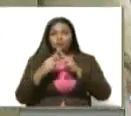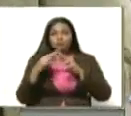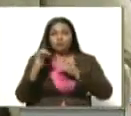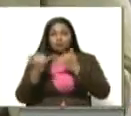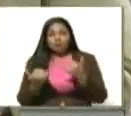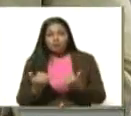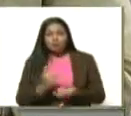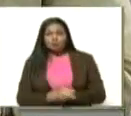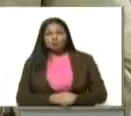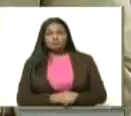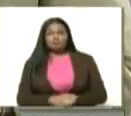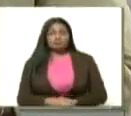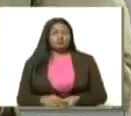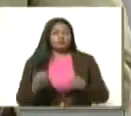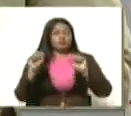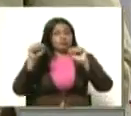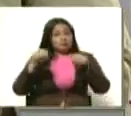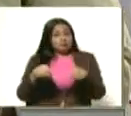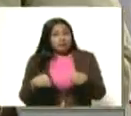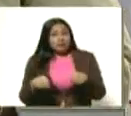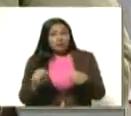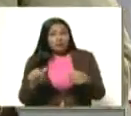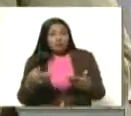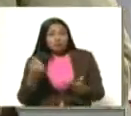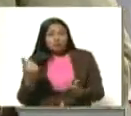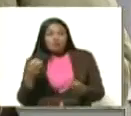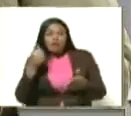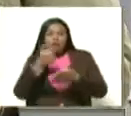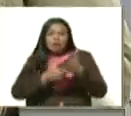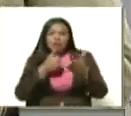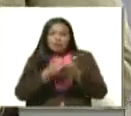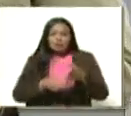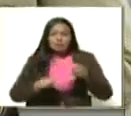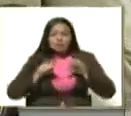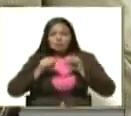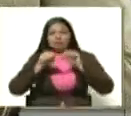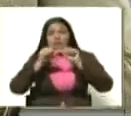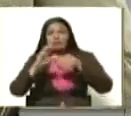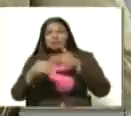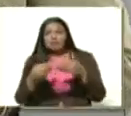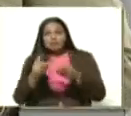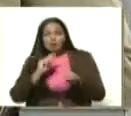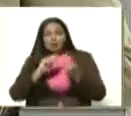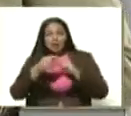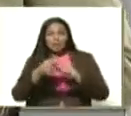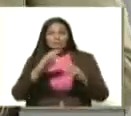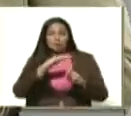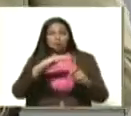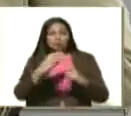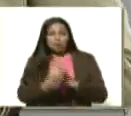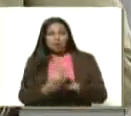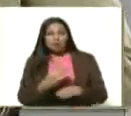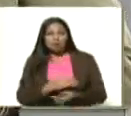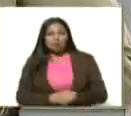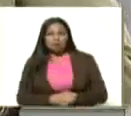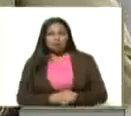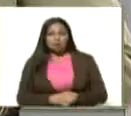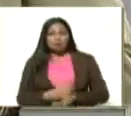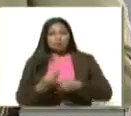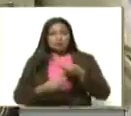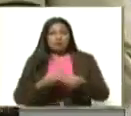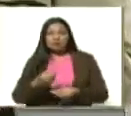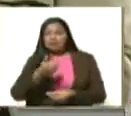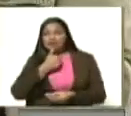humanos. Sí, cuando una lucha avanza, cuando hay un cambio cultural, se crean